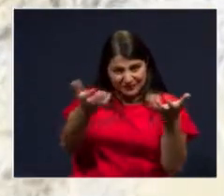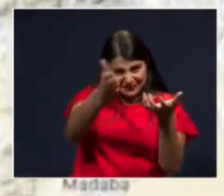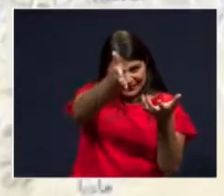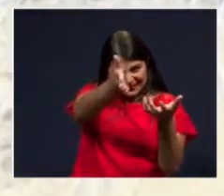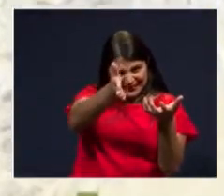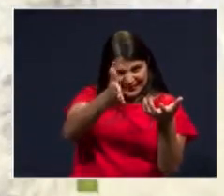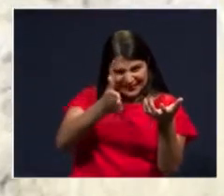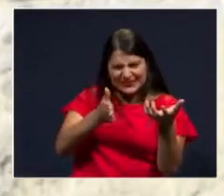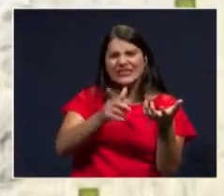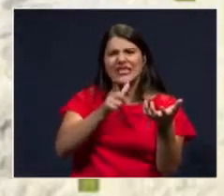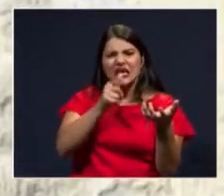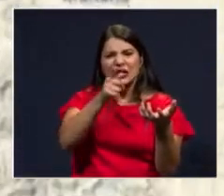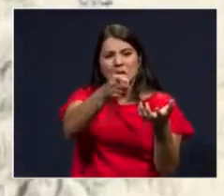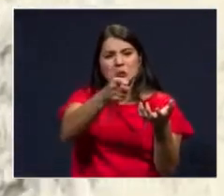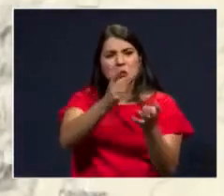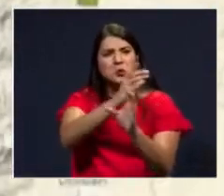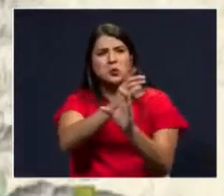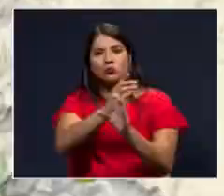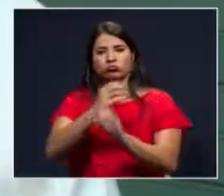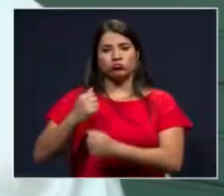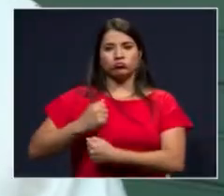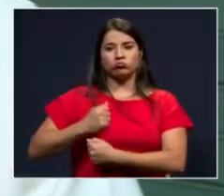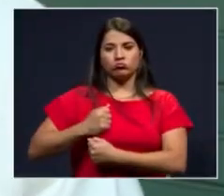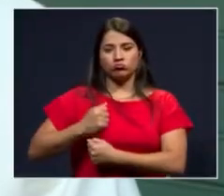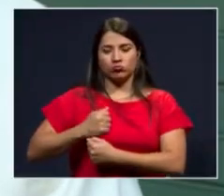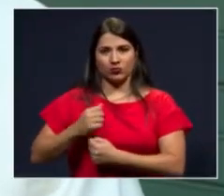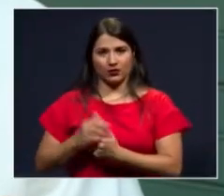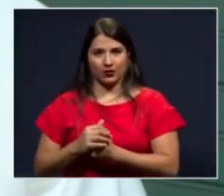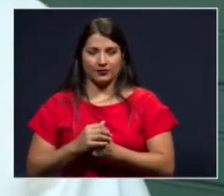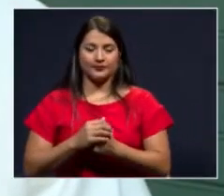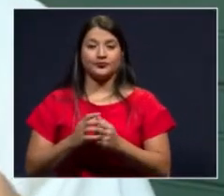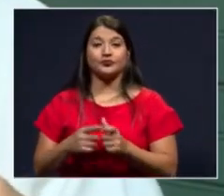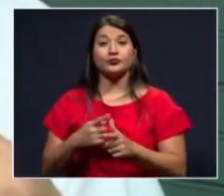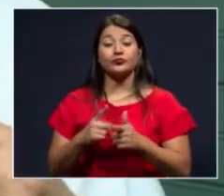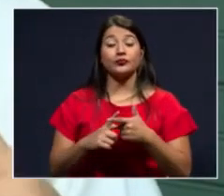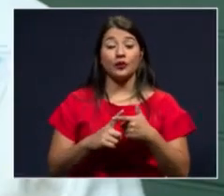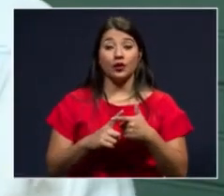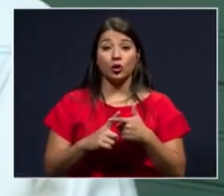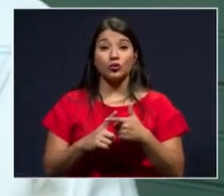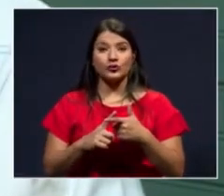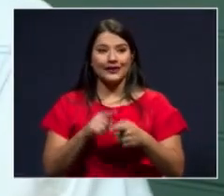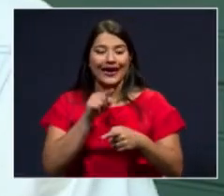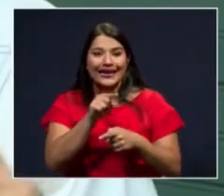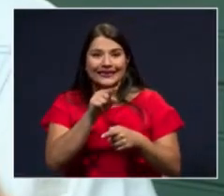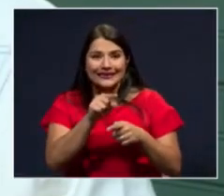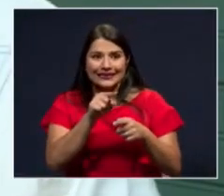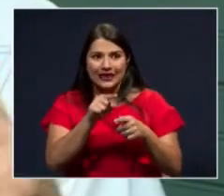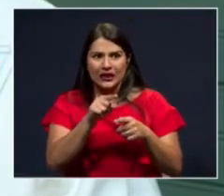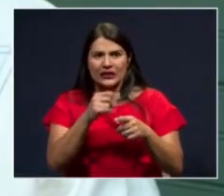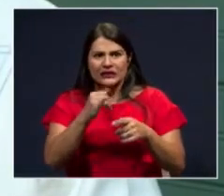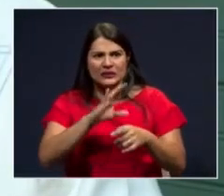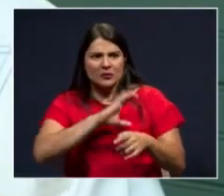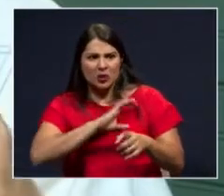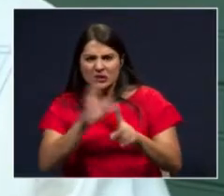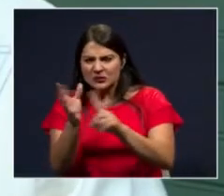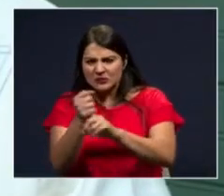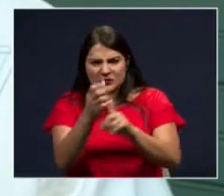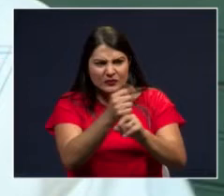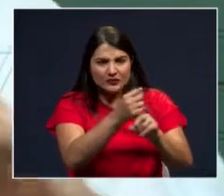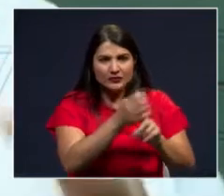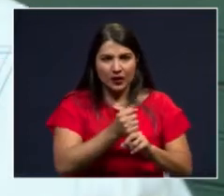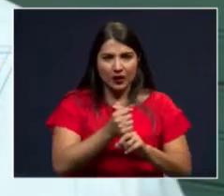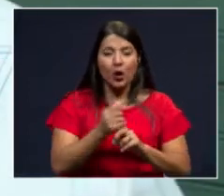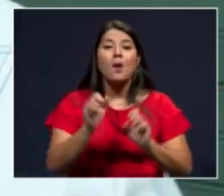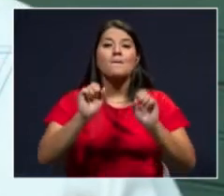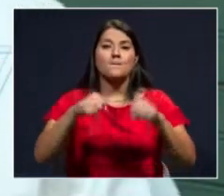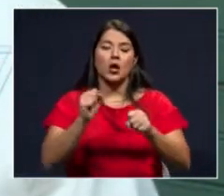territorio palestino y el territorio israelí. Un retén en esos lugares puede significar la diferencia fronteriza entre